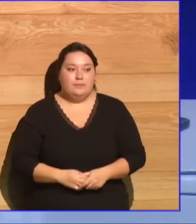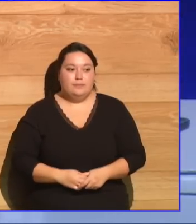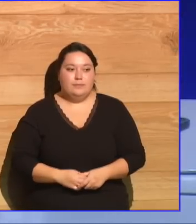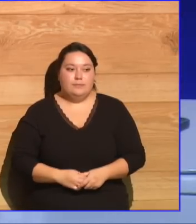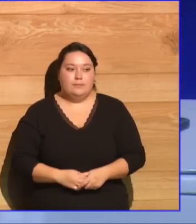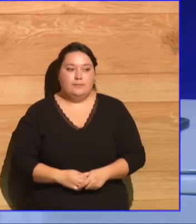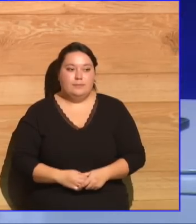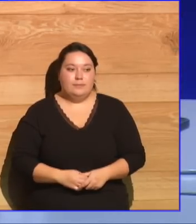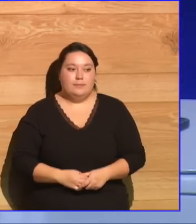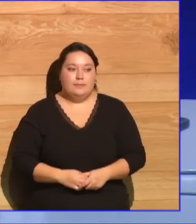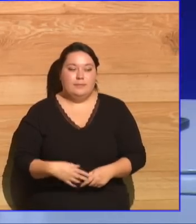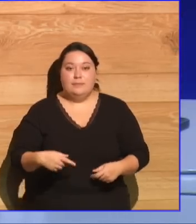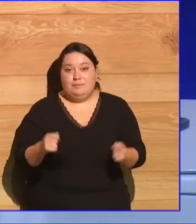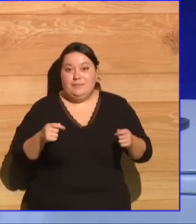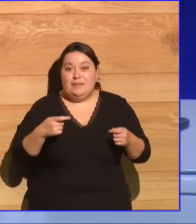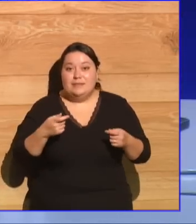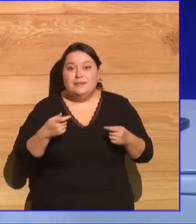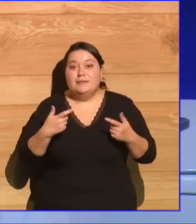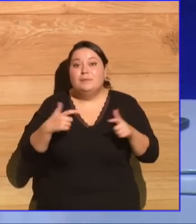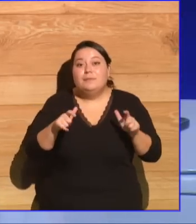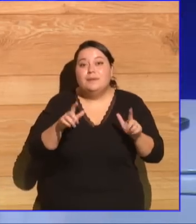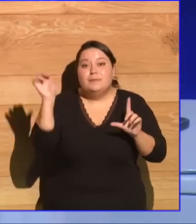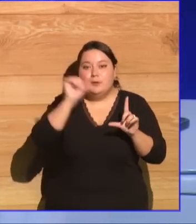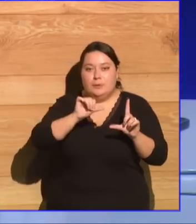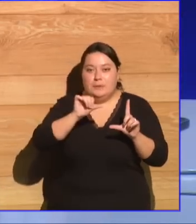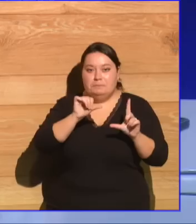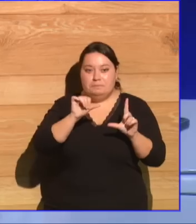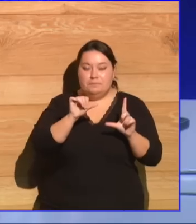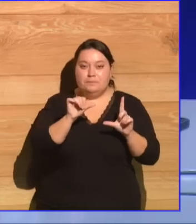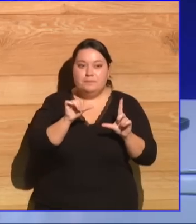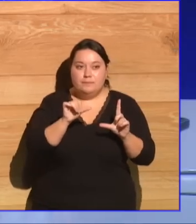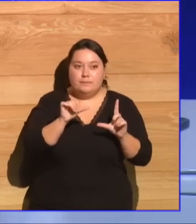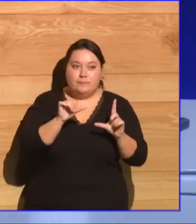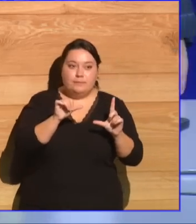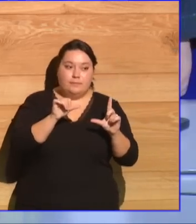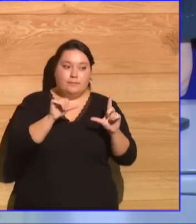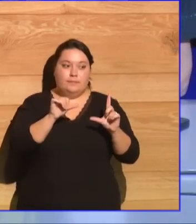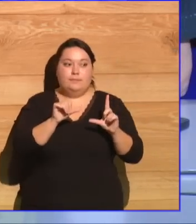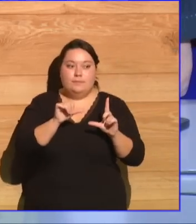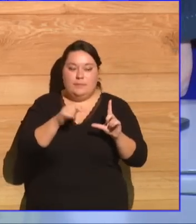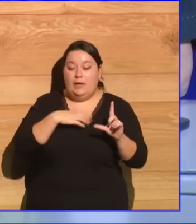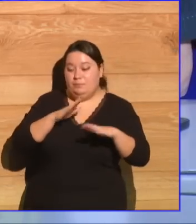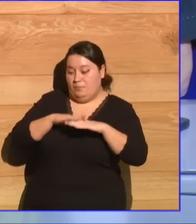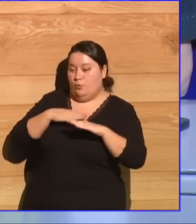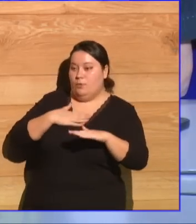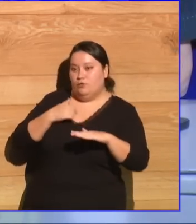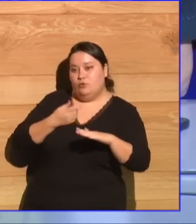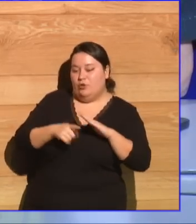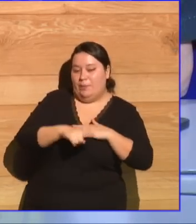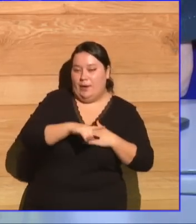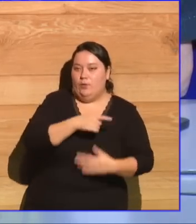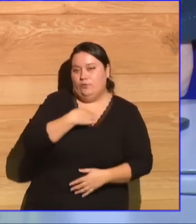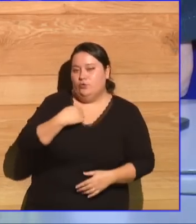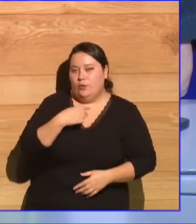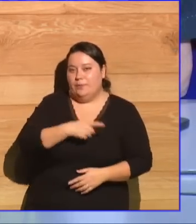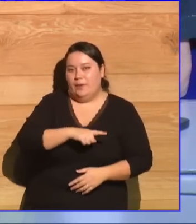¿no? de la película como que tiene otro tono, ha sido mi ¿no? culpa, discúlpame, ha sido mi culpa. Que le he picado. Le has picado